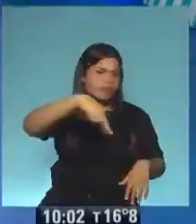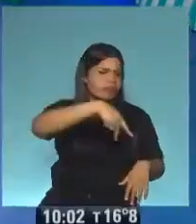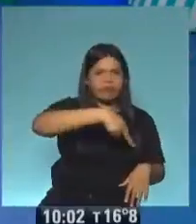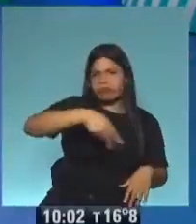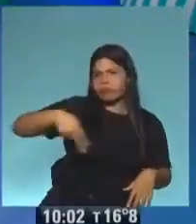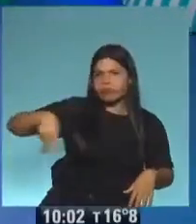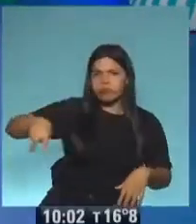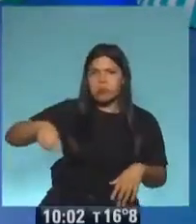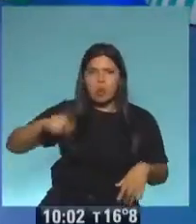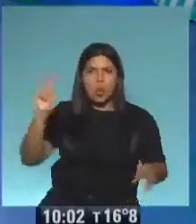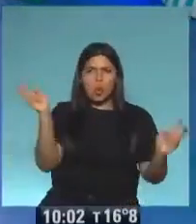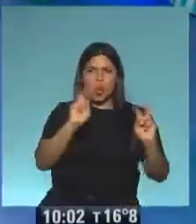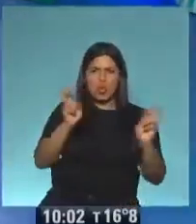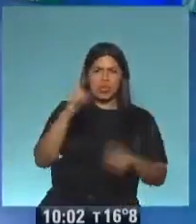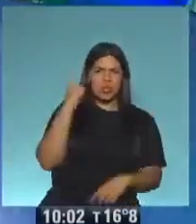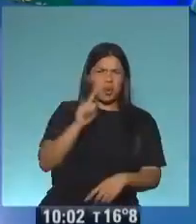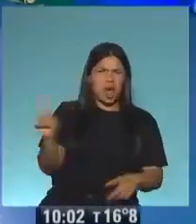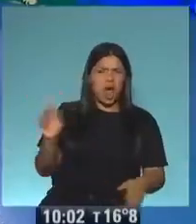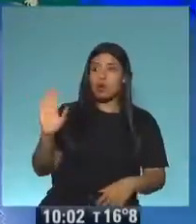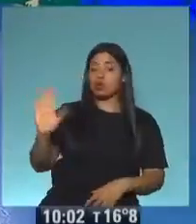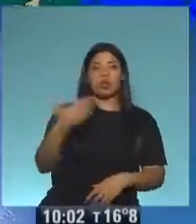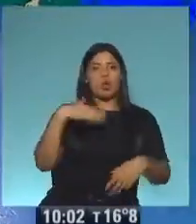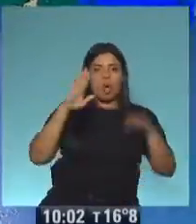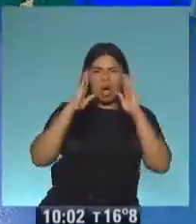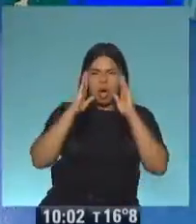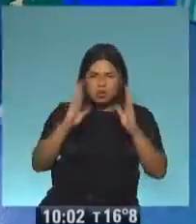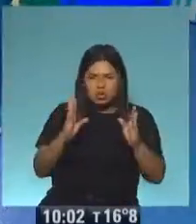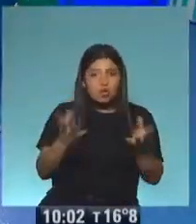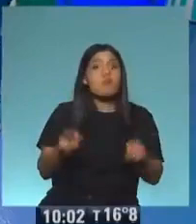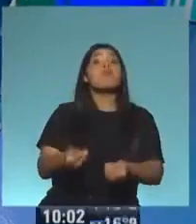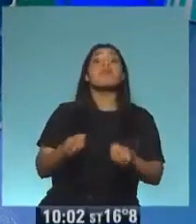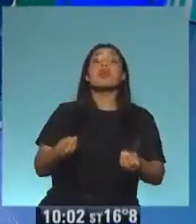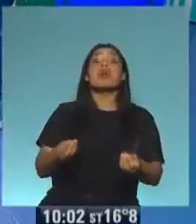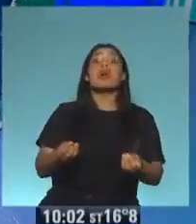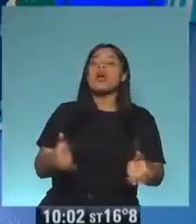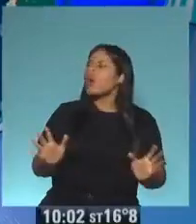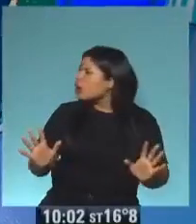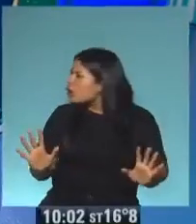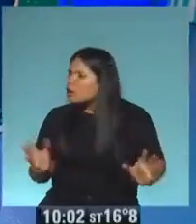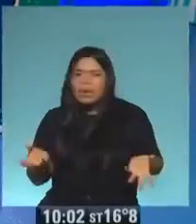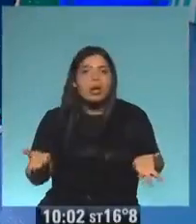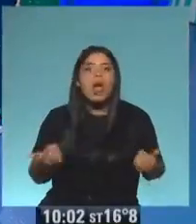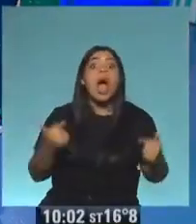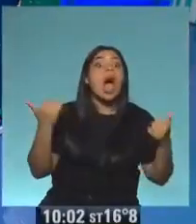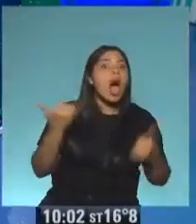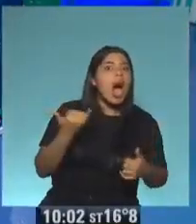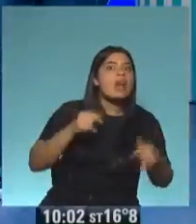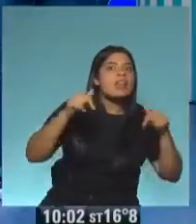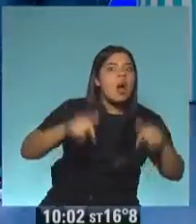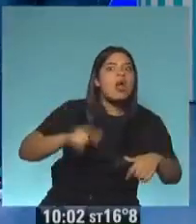muy extraños. Todos estén muy atentos porque... ¿Qué pasó? Llegaron los